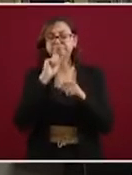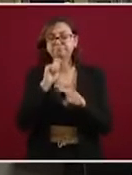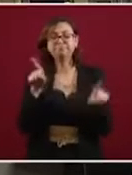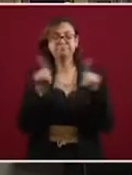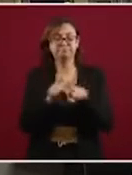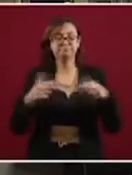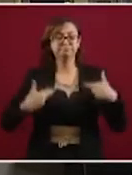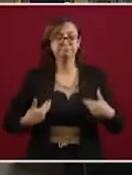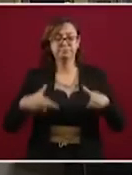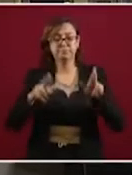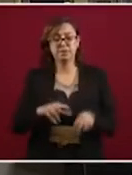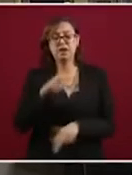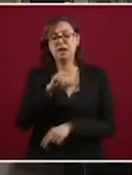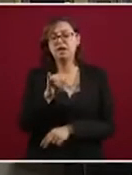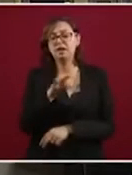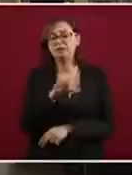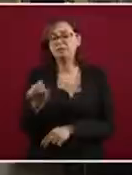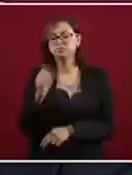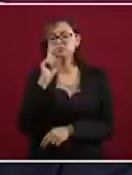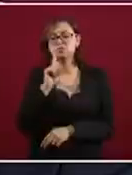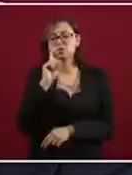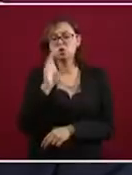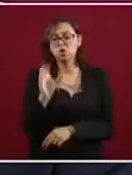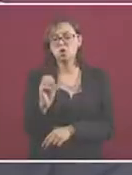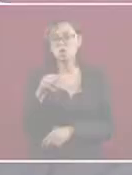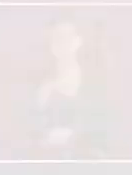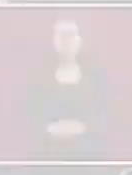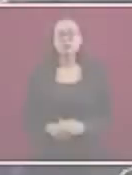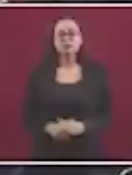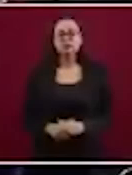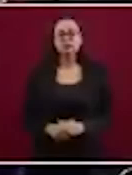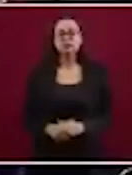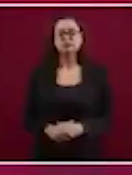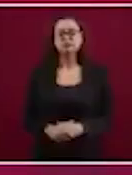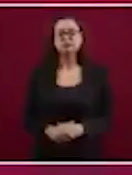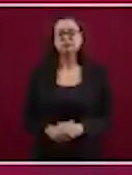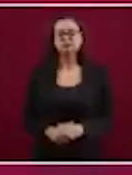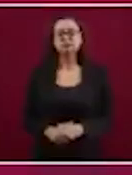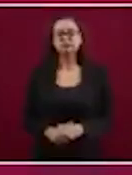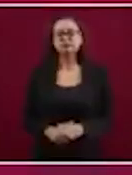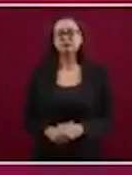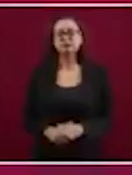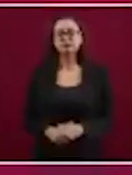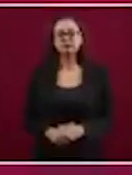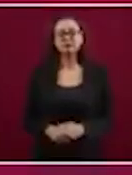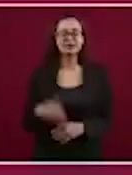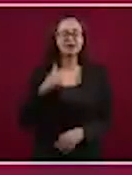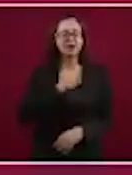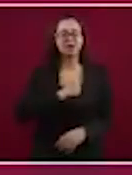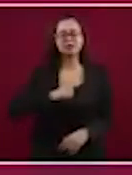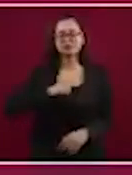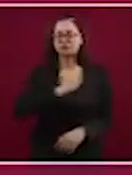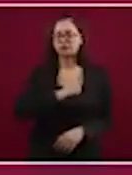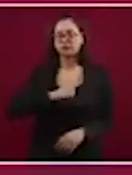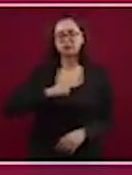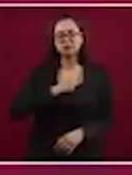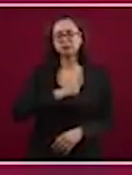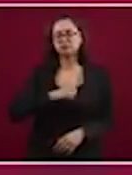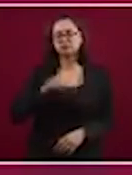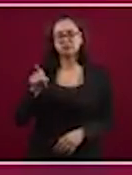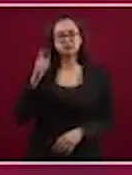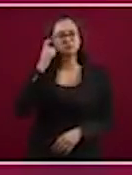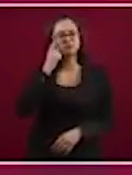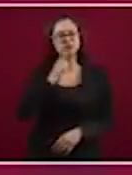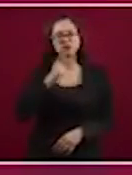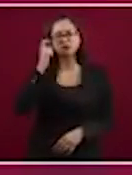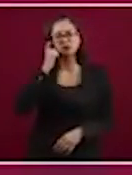un enfrentamiento donde murieron civiles y un militar en Guerrero. Muy lamentable lo del enfrentamiento en